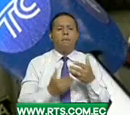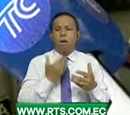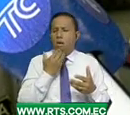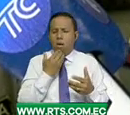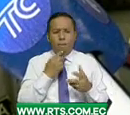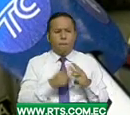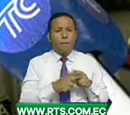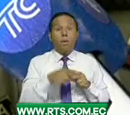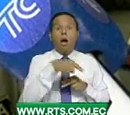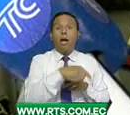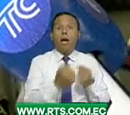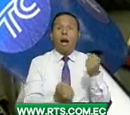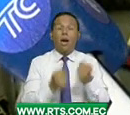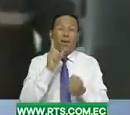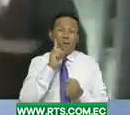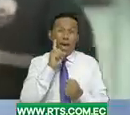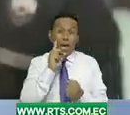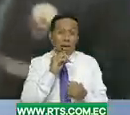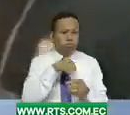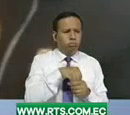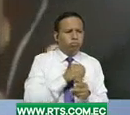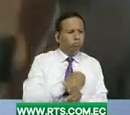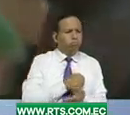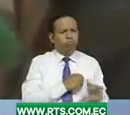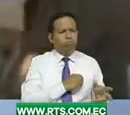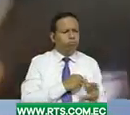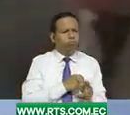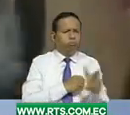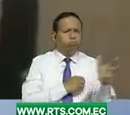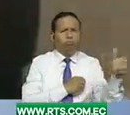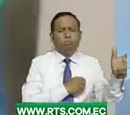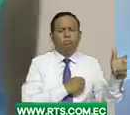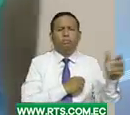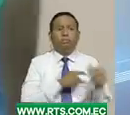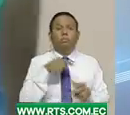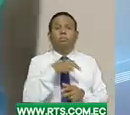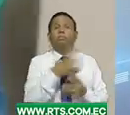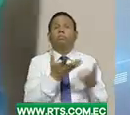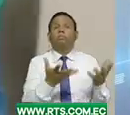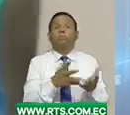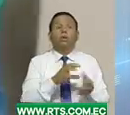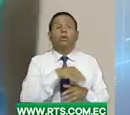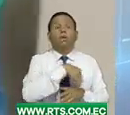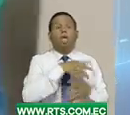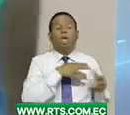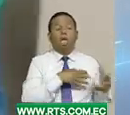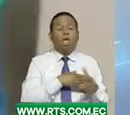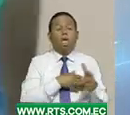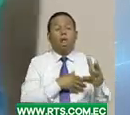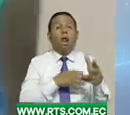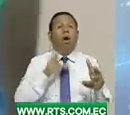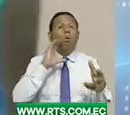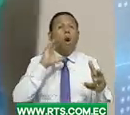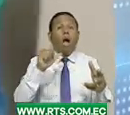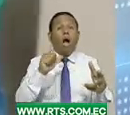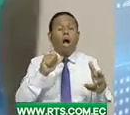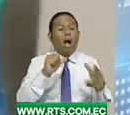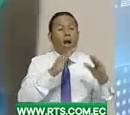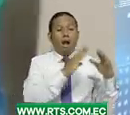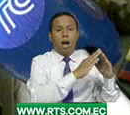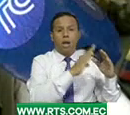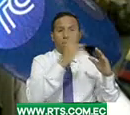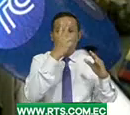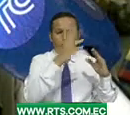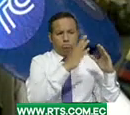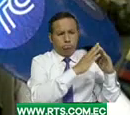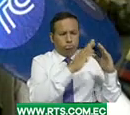color negro y se dan a la fuga. Los sospechosos fueron detenidos en la capital Azuaya luego de allanar dos domicilios. En este caso se trata de